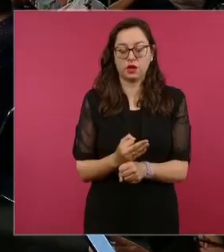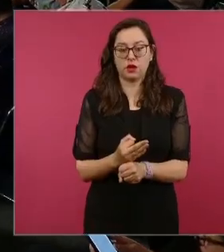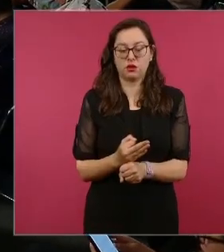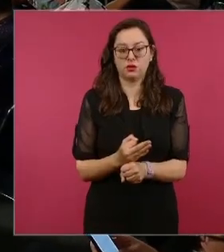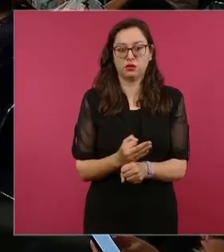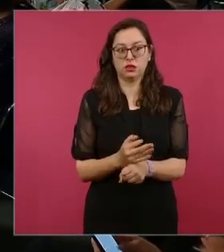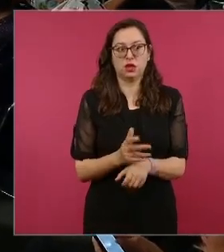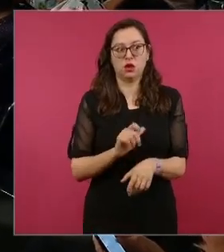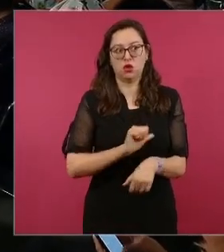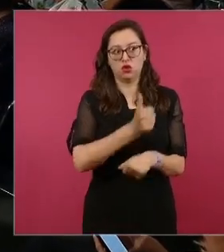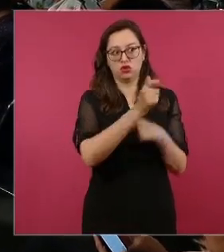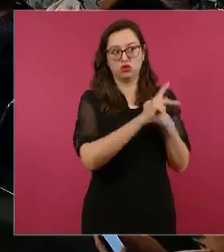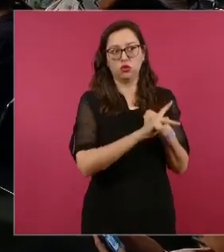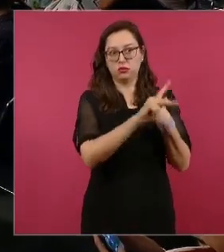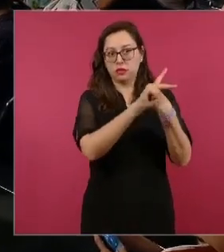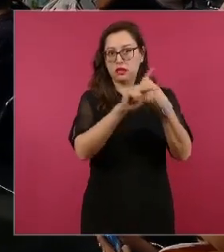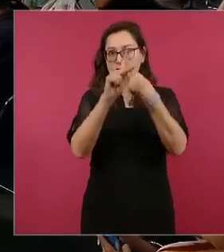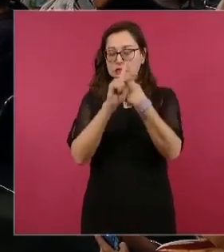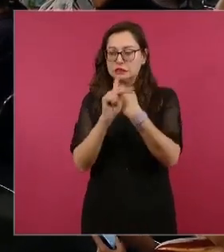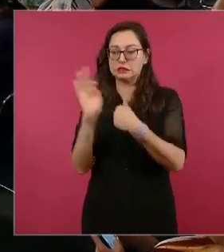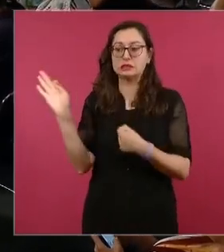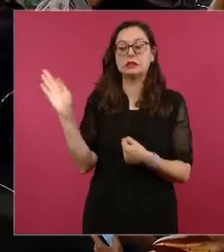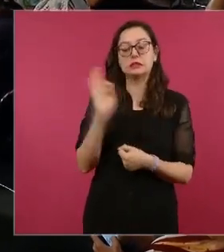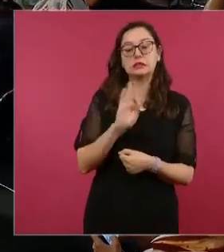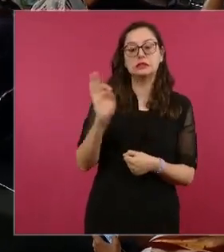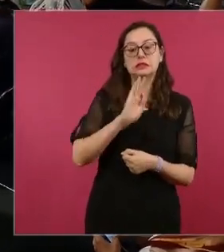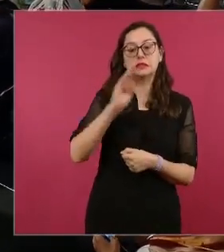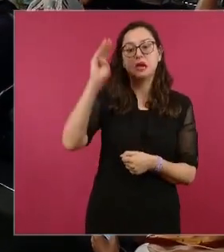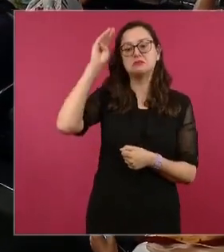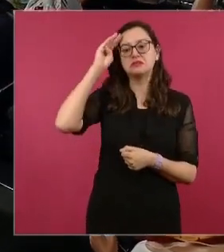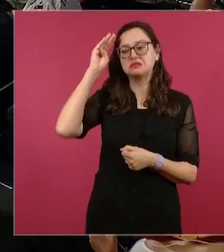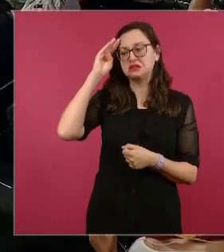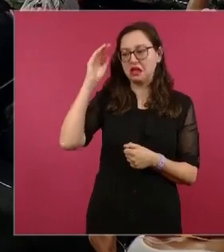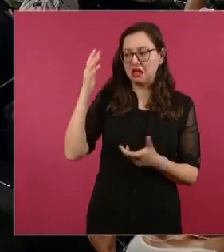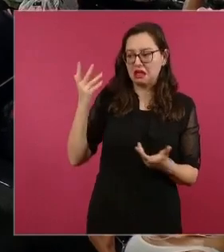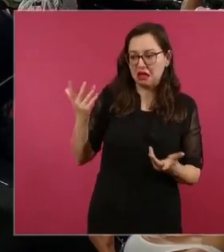cualquier Estado que viole